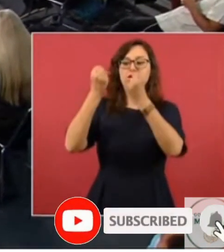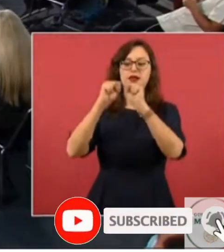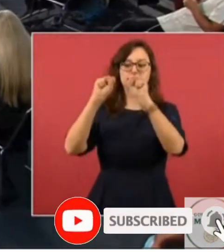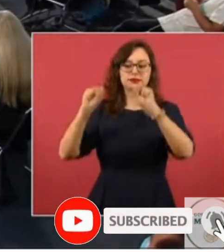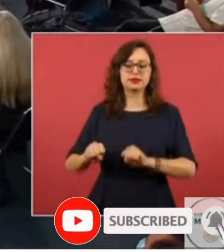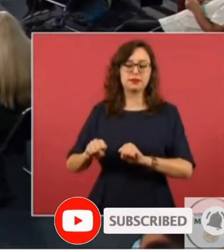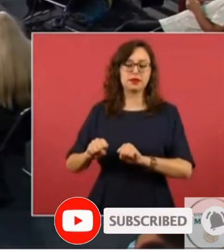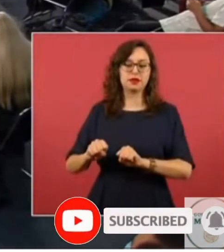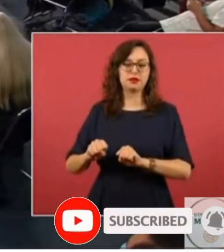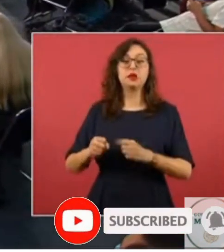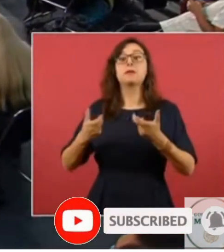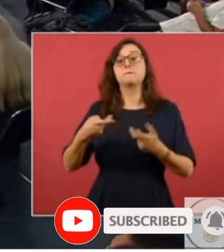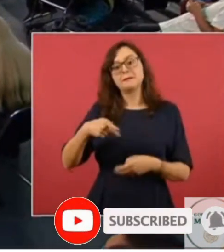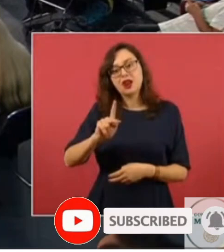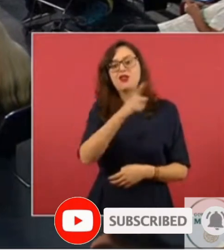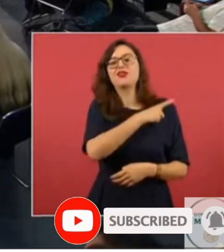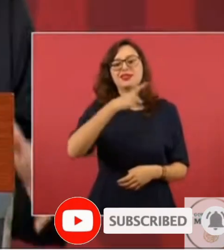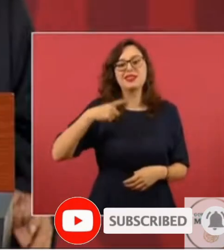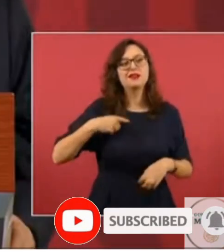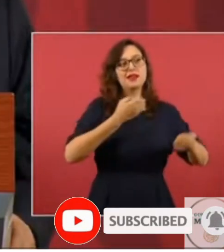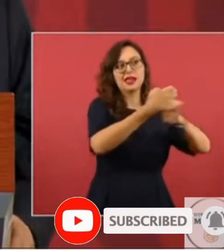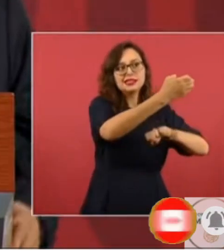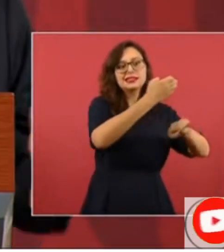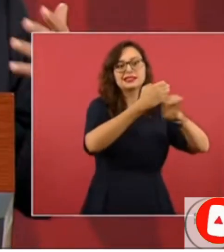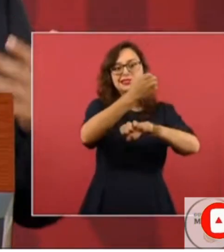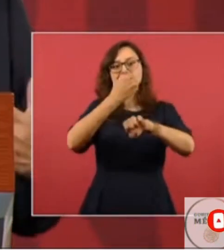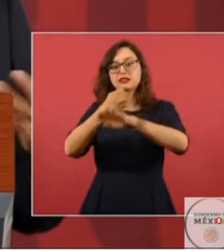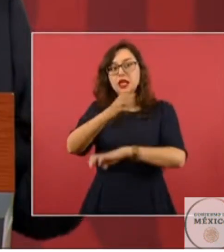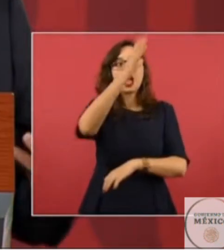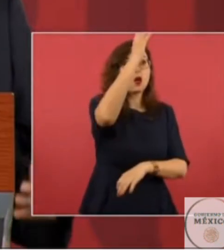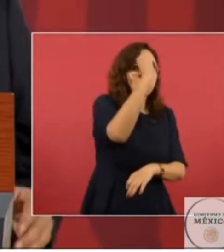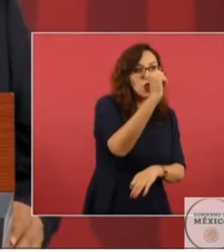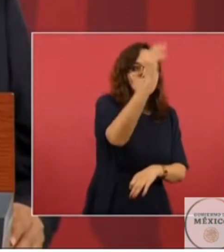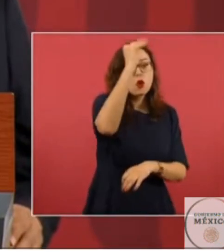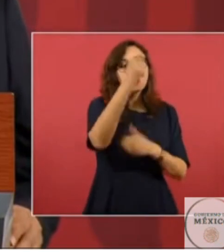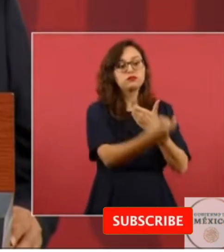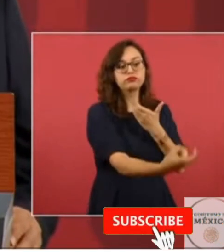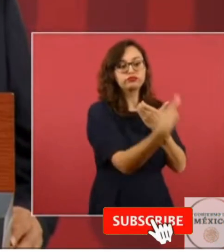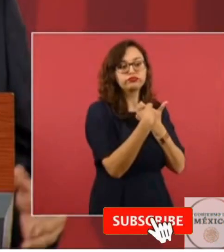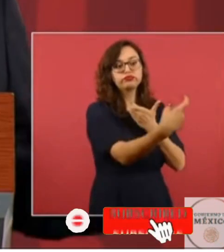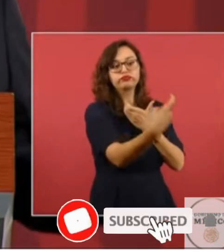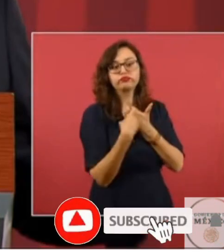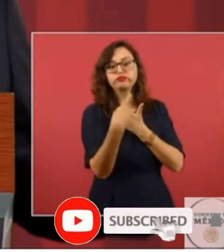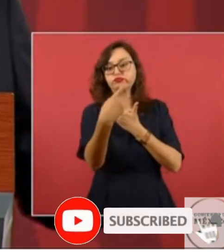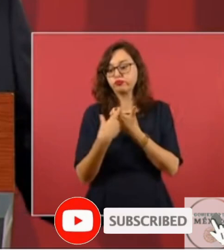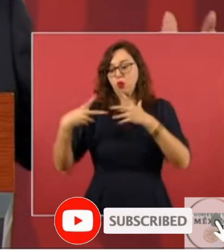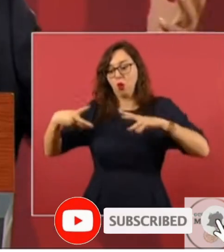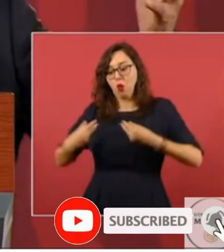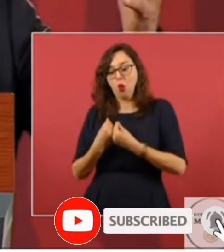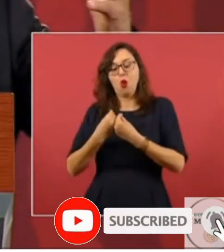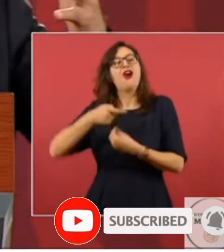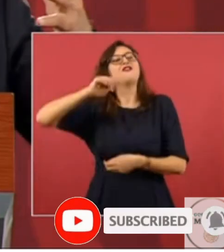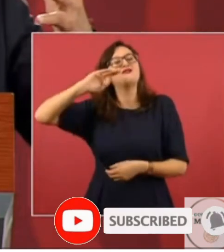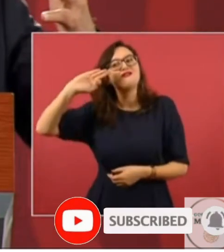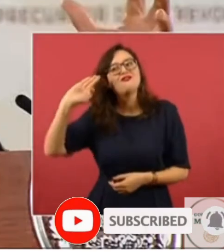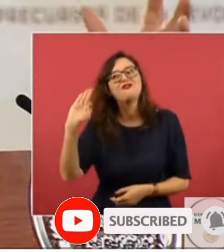con acuerdos con los gobiernos estatales que se están logrando, ¿sí?, tener un solo